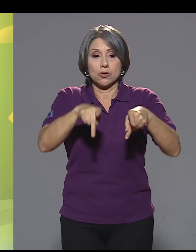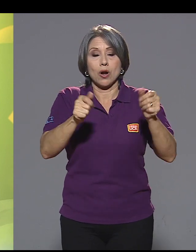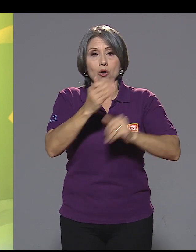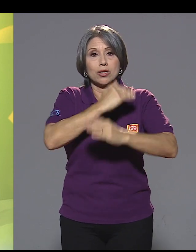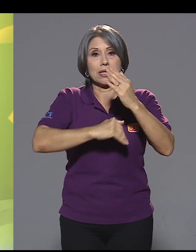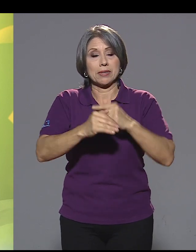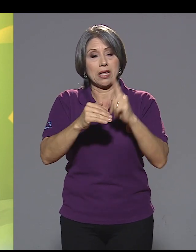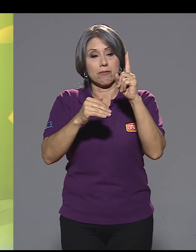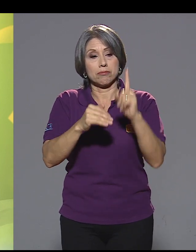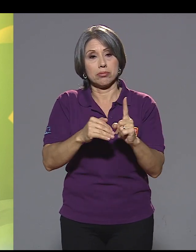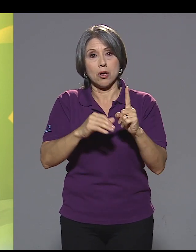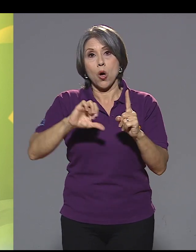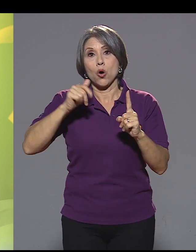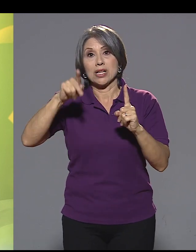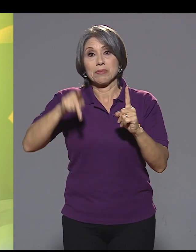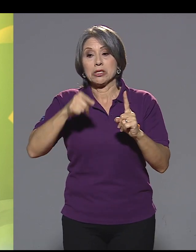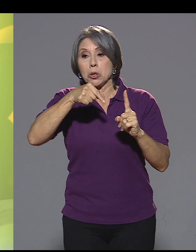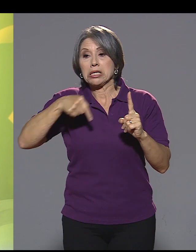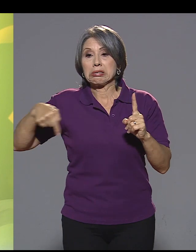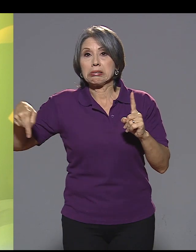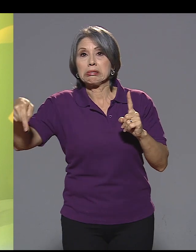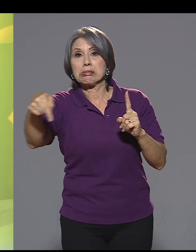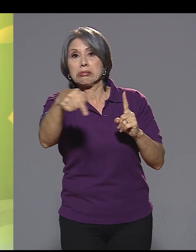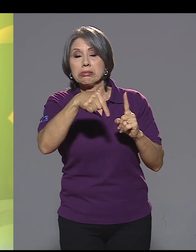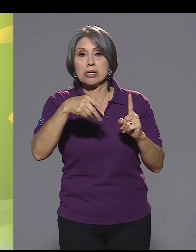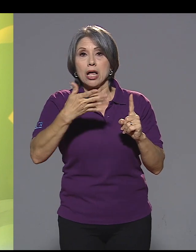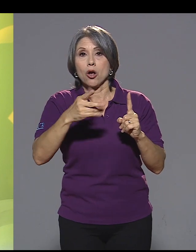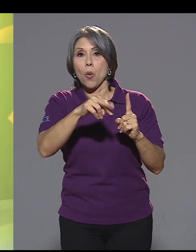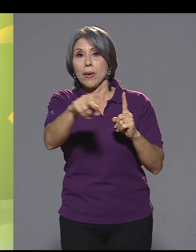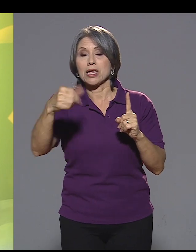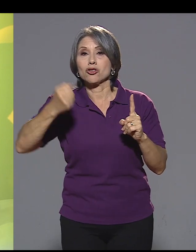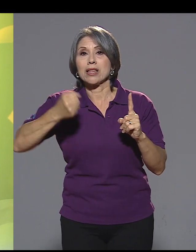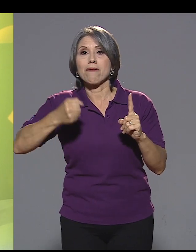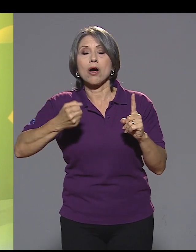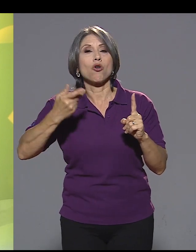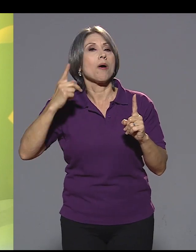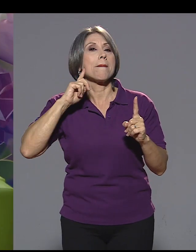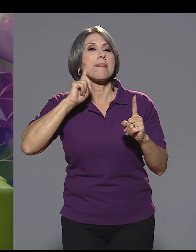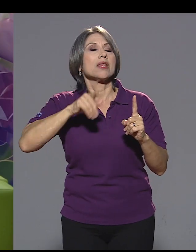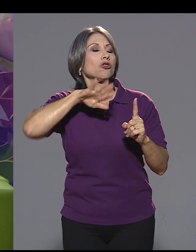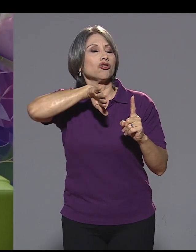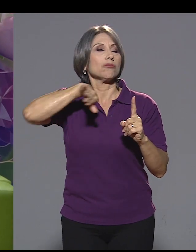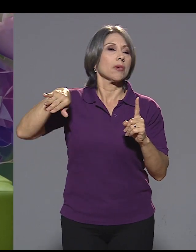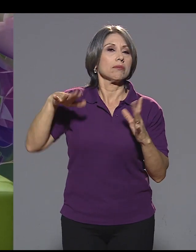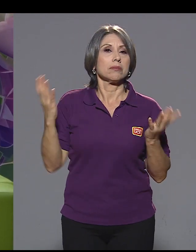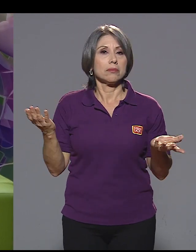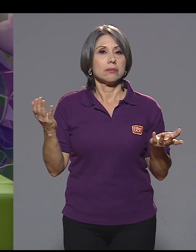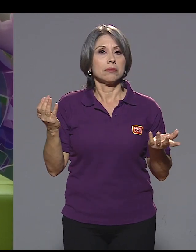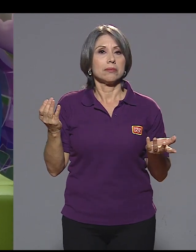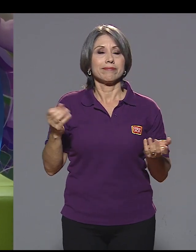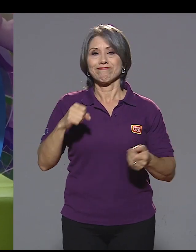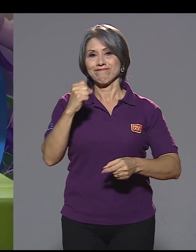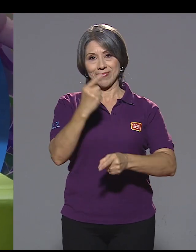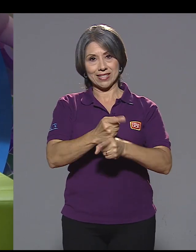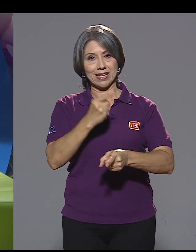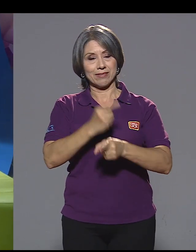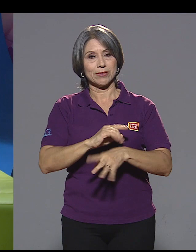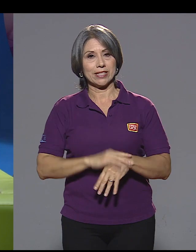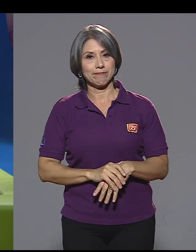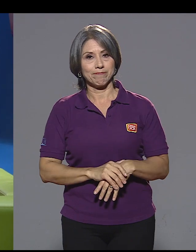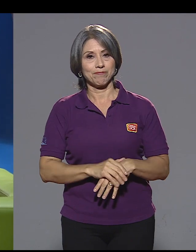alrededor dejen esos mitos como compañeros y compañeras de trabajo. Exactamente, exactamente.